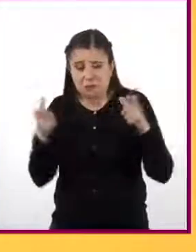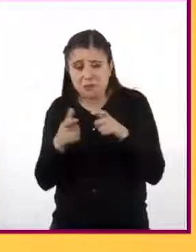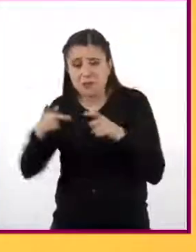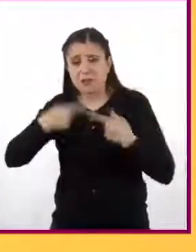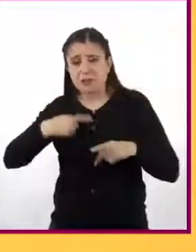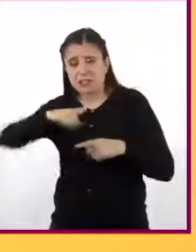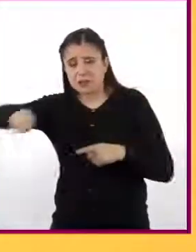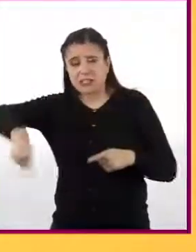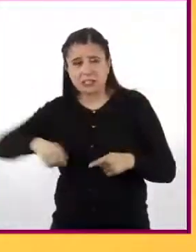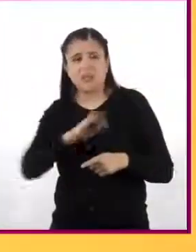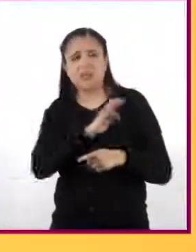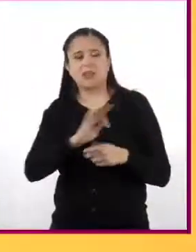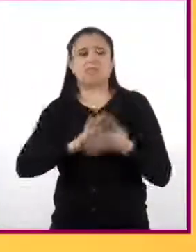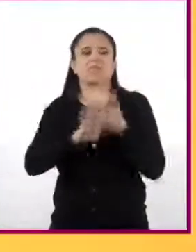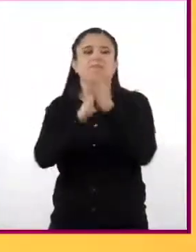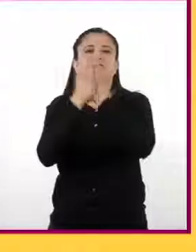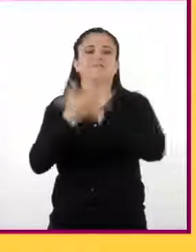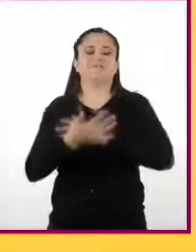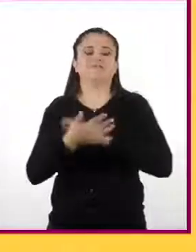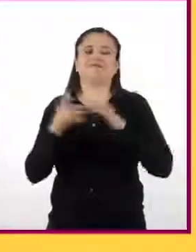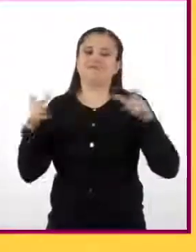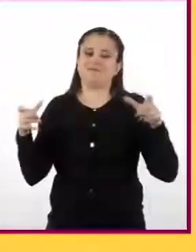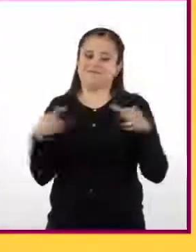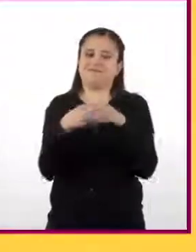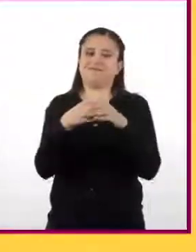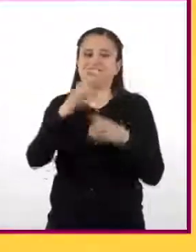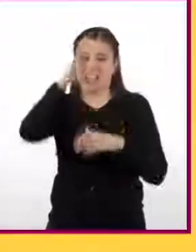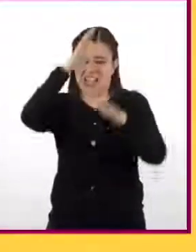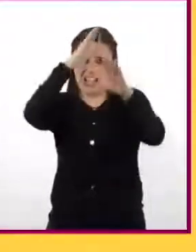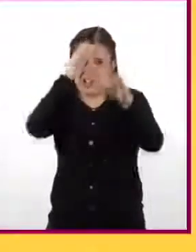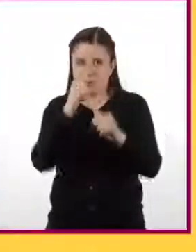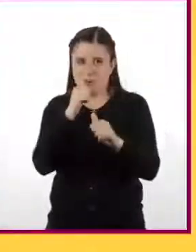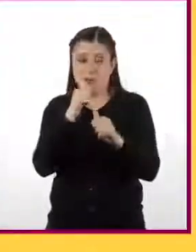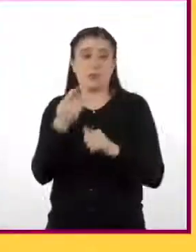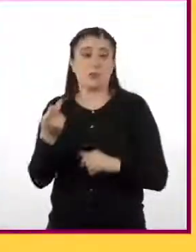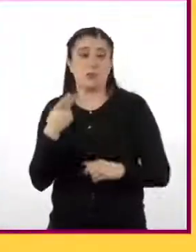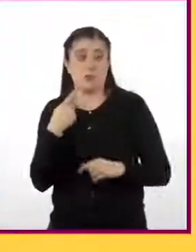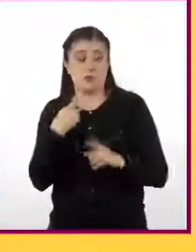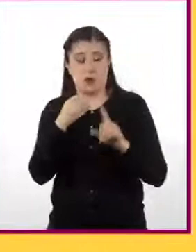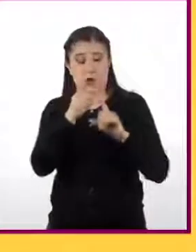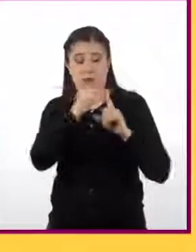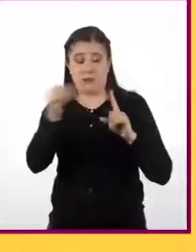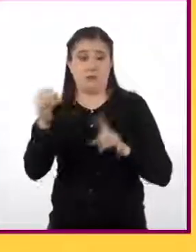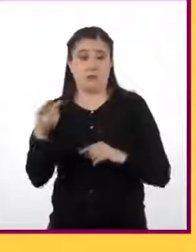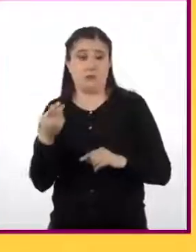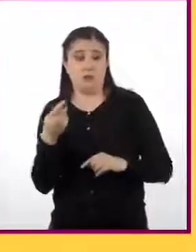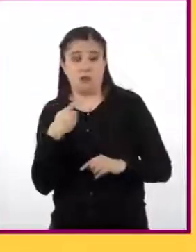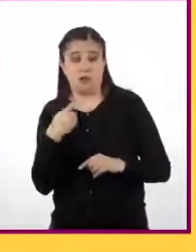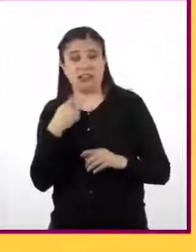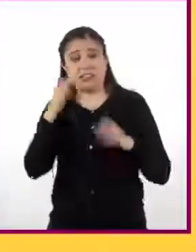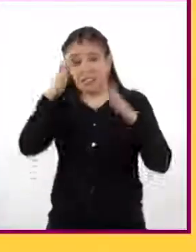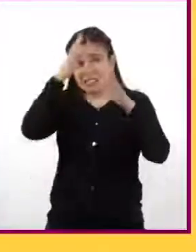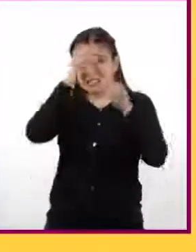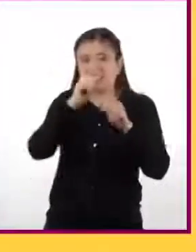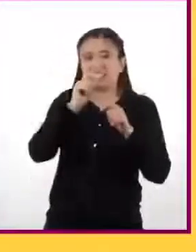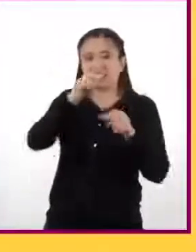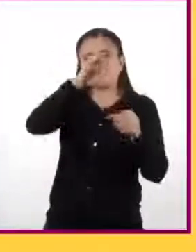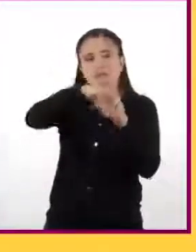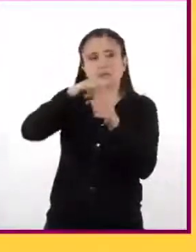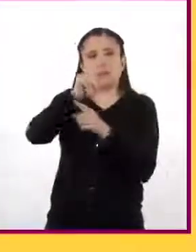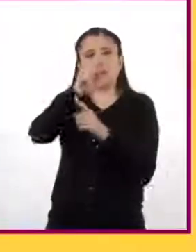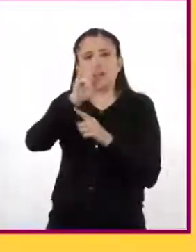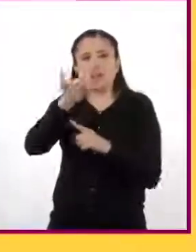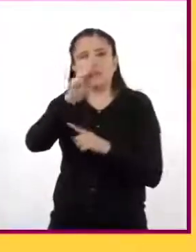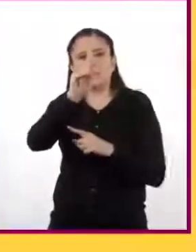puedan convertirse en mayorías. Los partidos políticos son organizaciones políticas conformadas por un sector de la sociedad